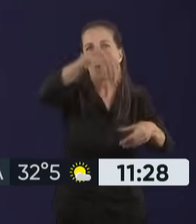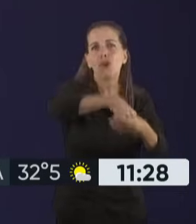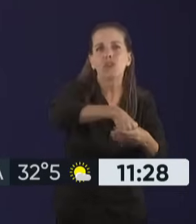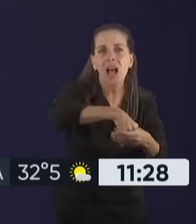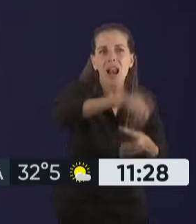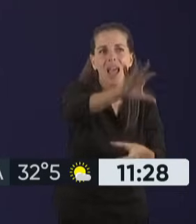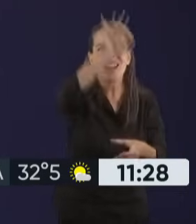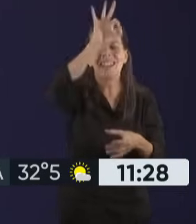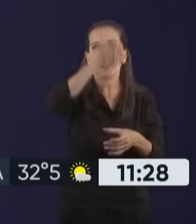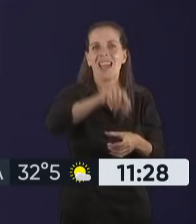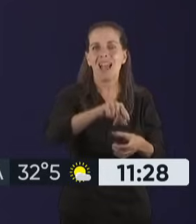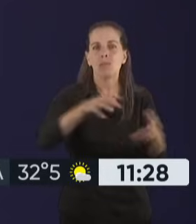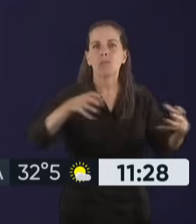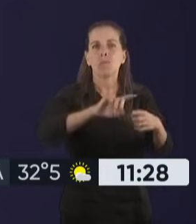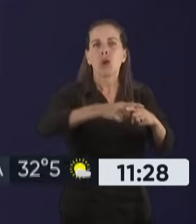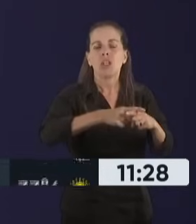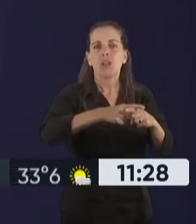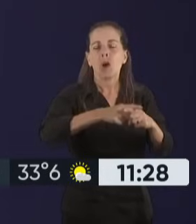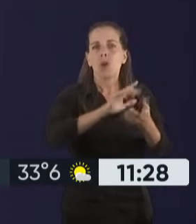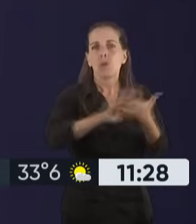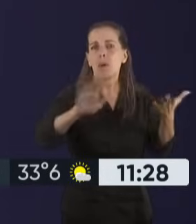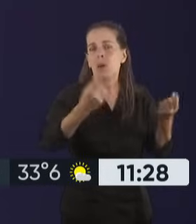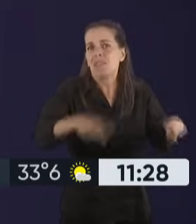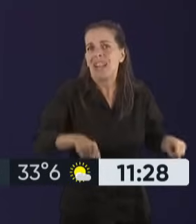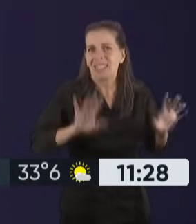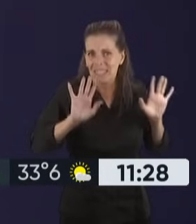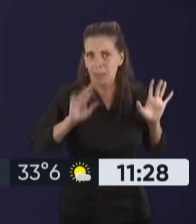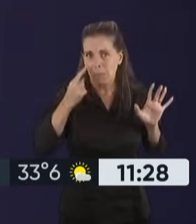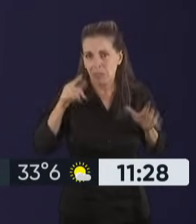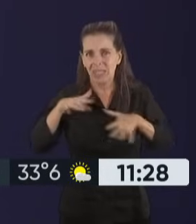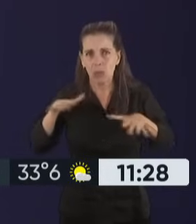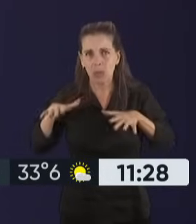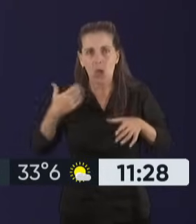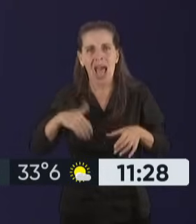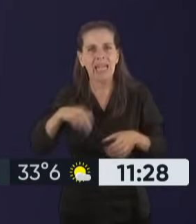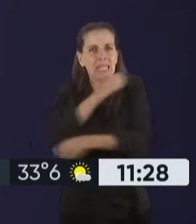además muy empobrecida,